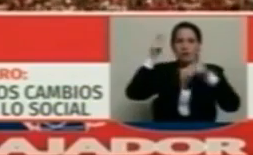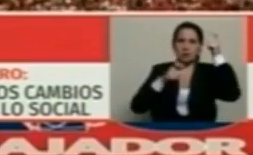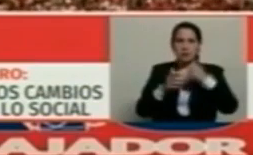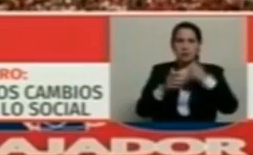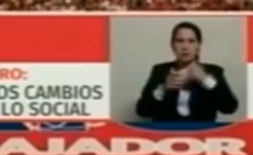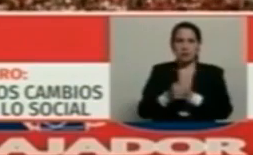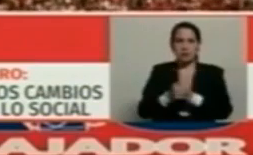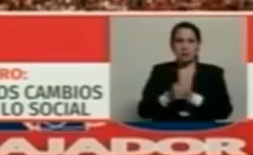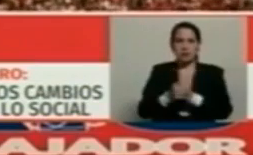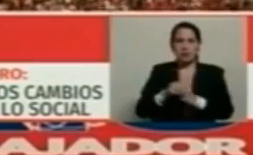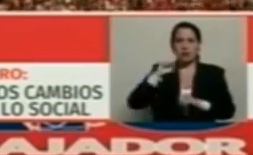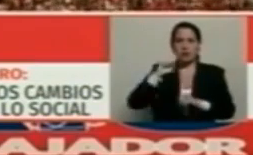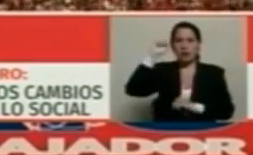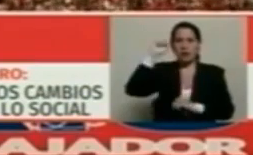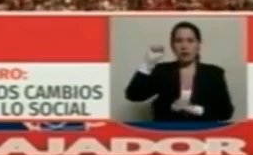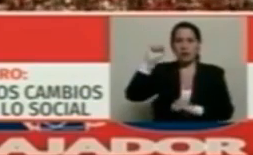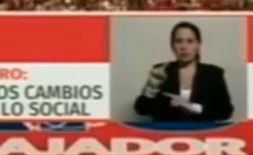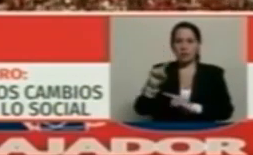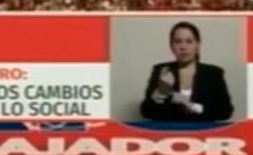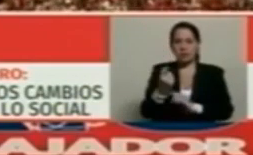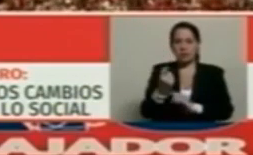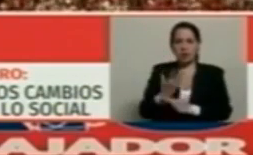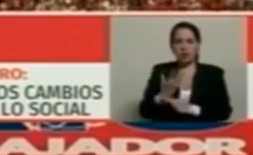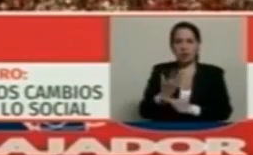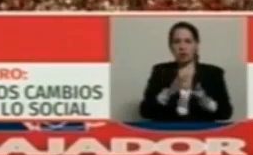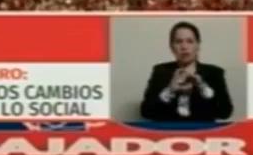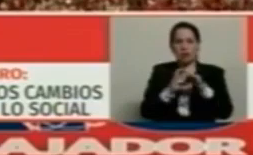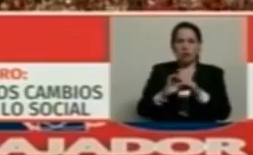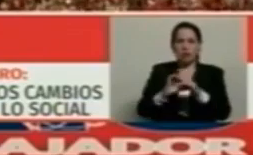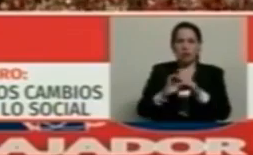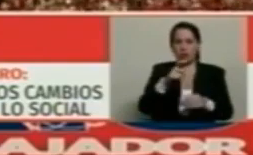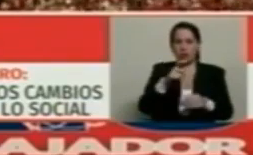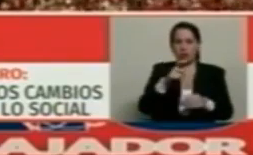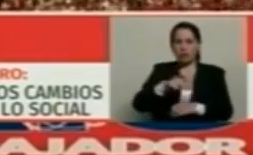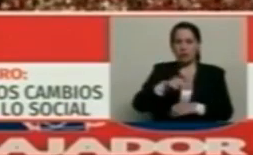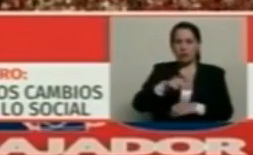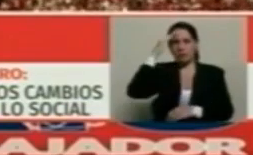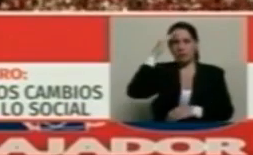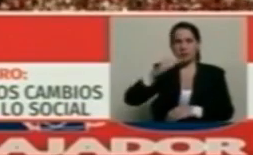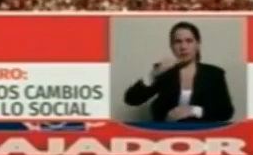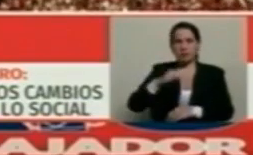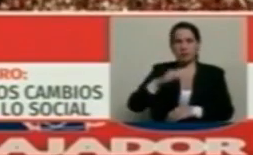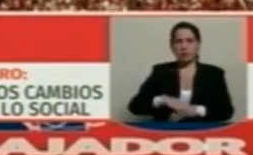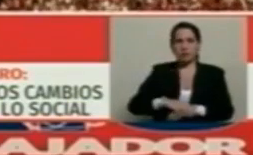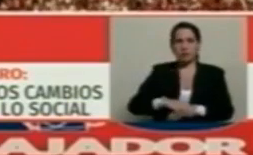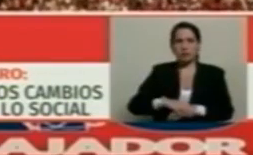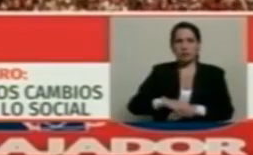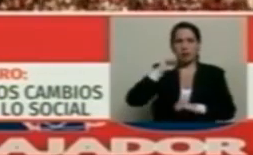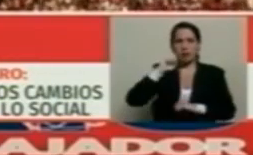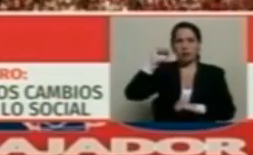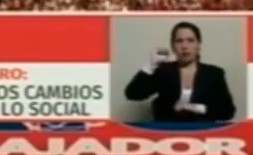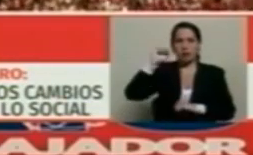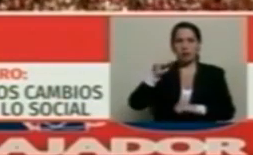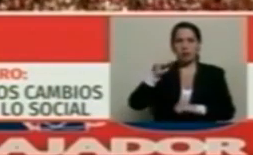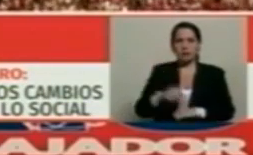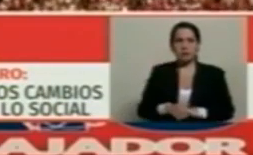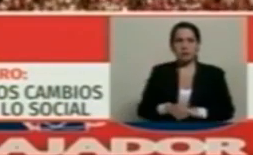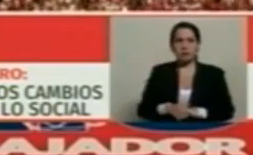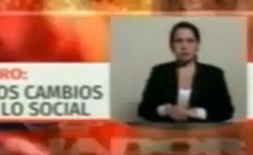viva el primero de mayo! ¡Que viva la Unión Cívico-Militar! ¡Gloria al Bravo Pueblo! ¡Adelante!